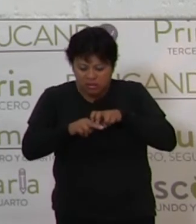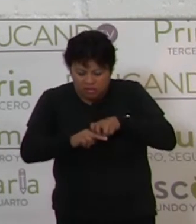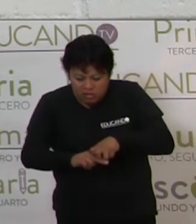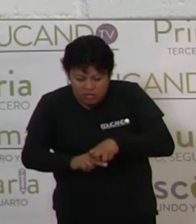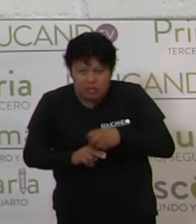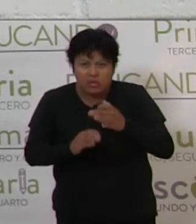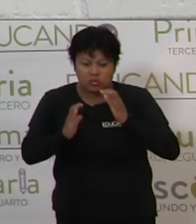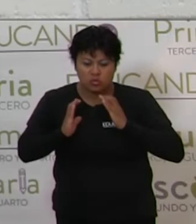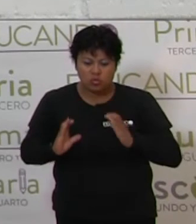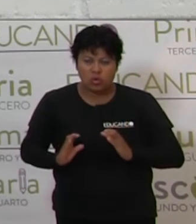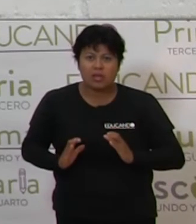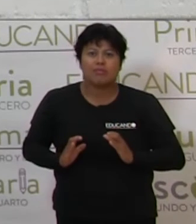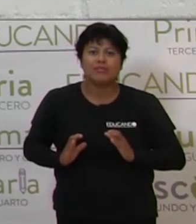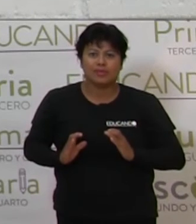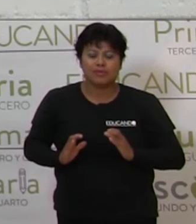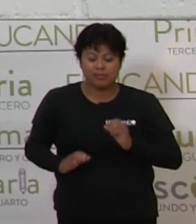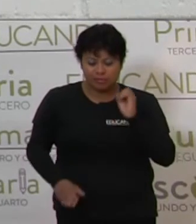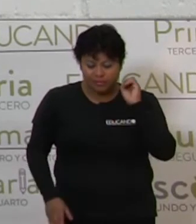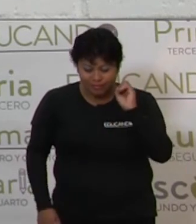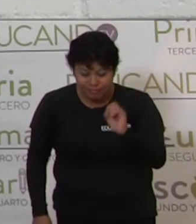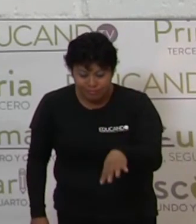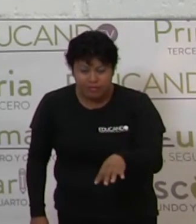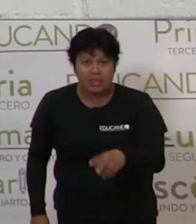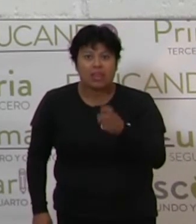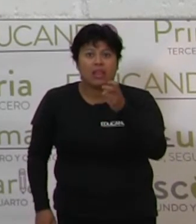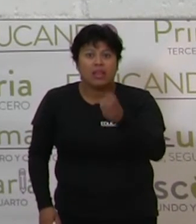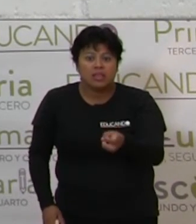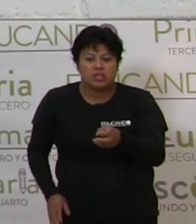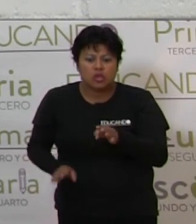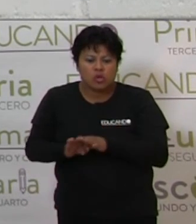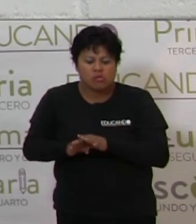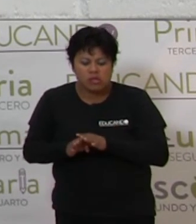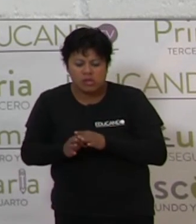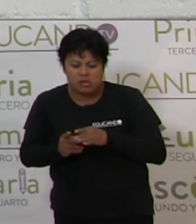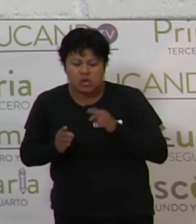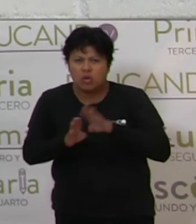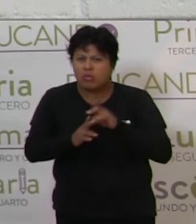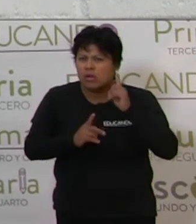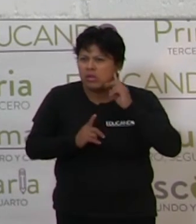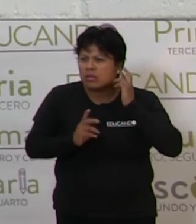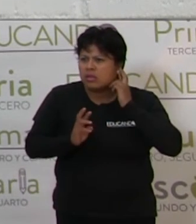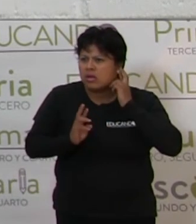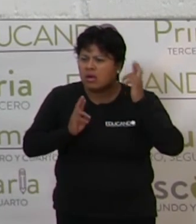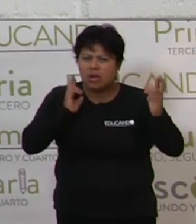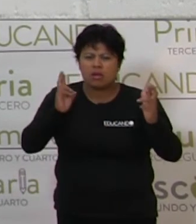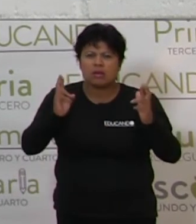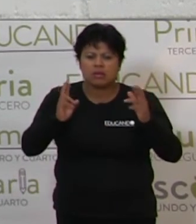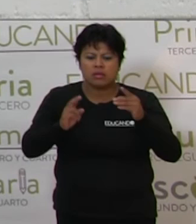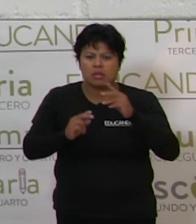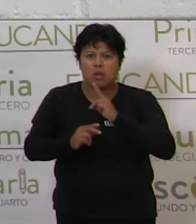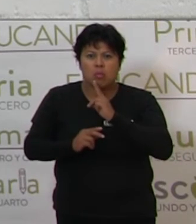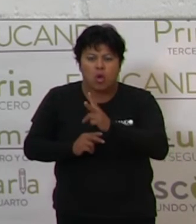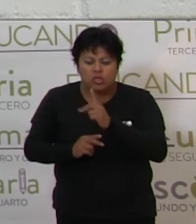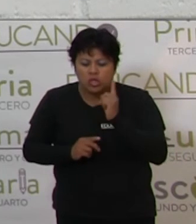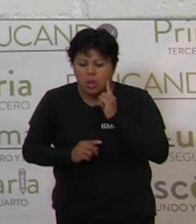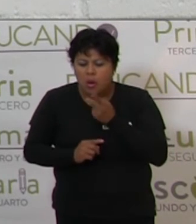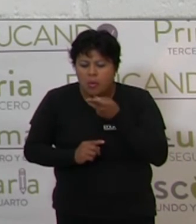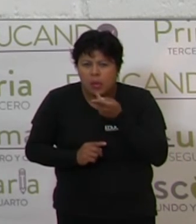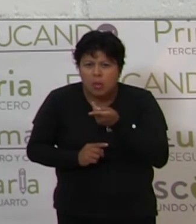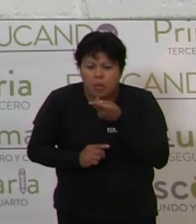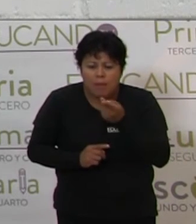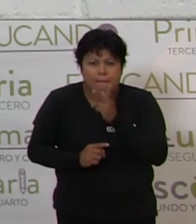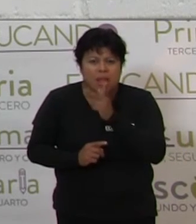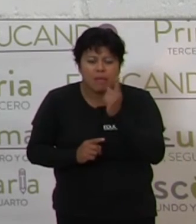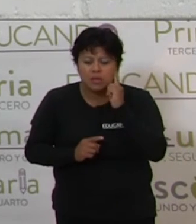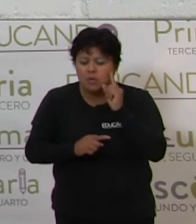y arrojó algo sobre su cuerpo, algo que tintineó como campana, y en voz baja murmuró